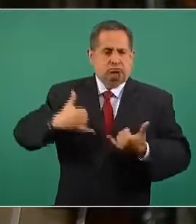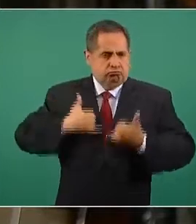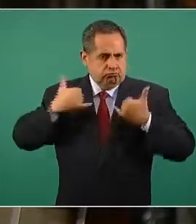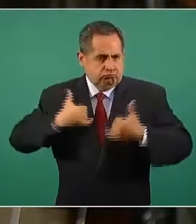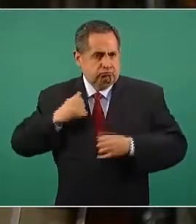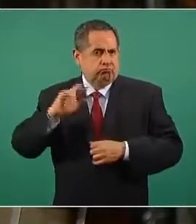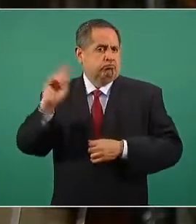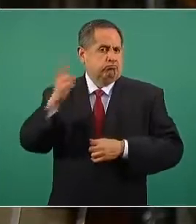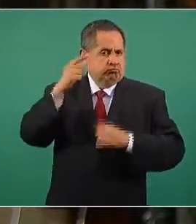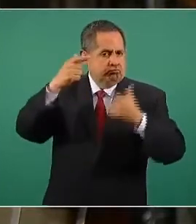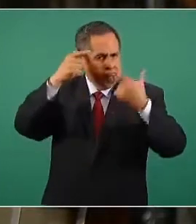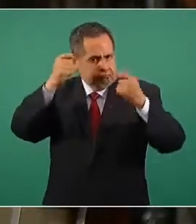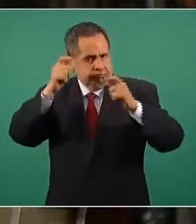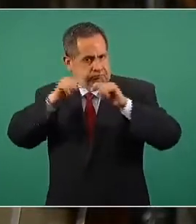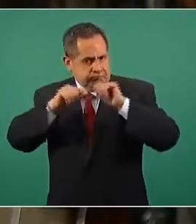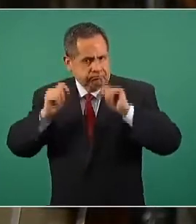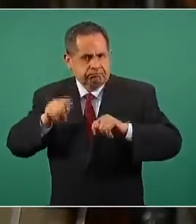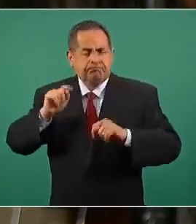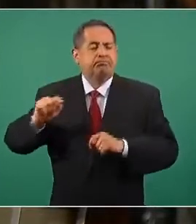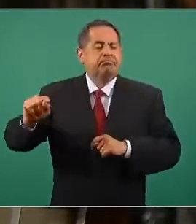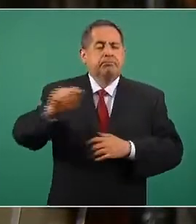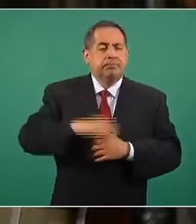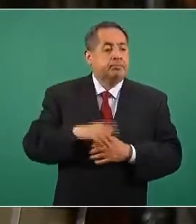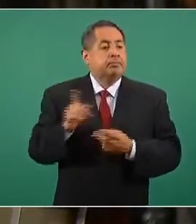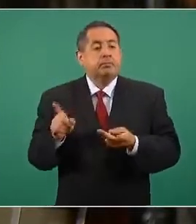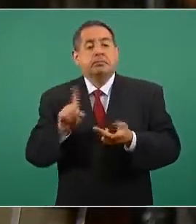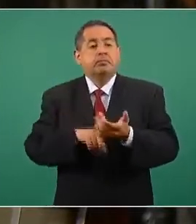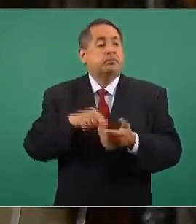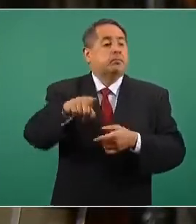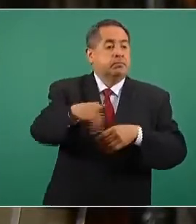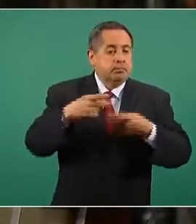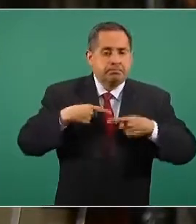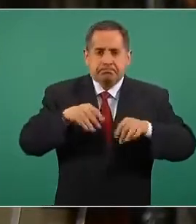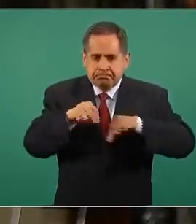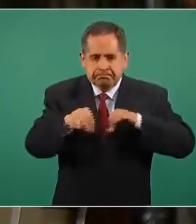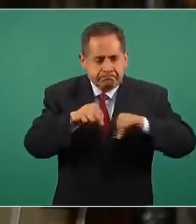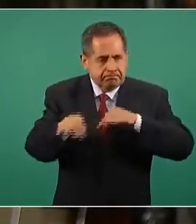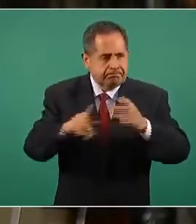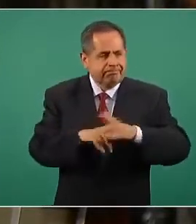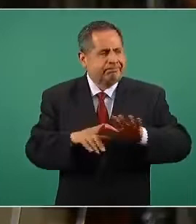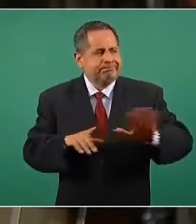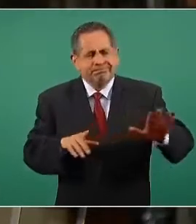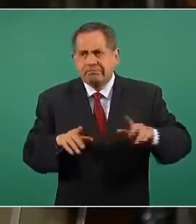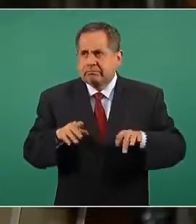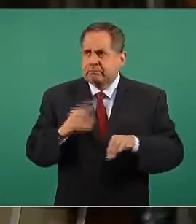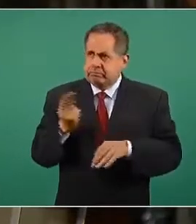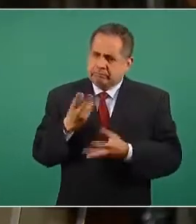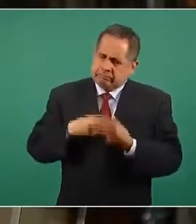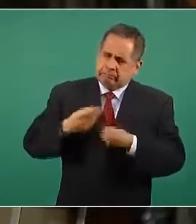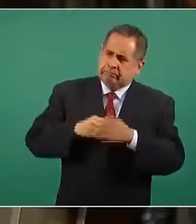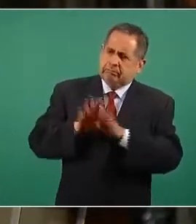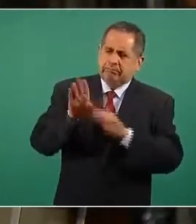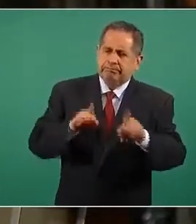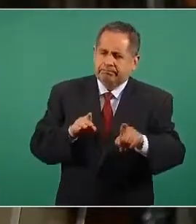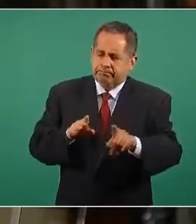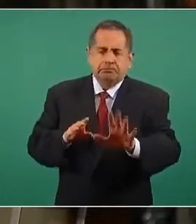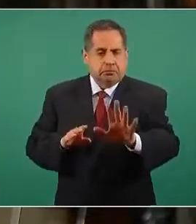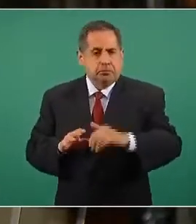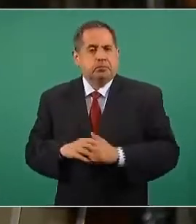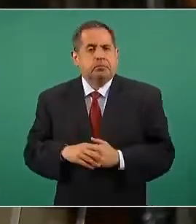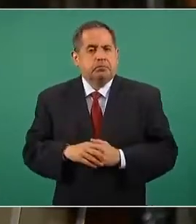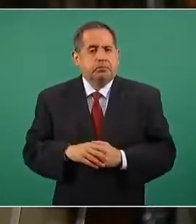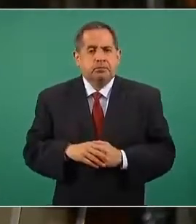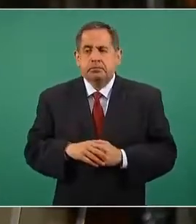académicos y líderes de movimientos de trabajadores que luchan contra la precarización laboral. Con base a lo